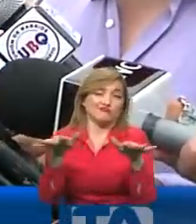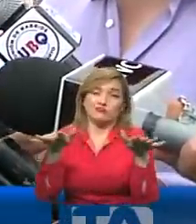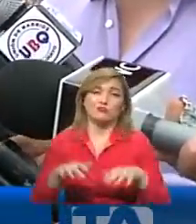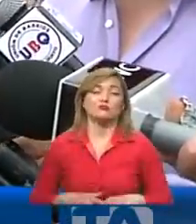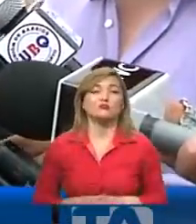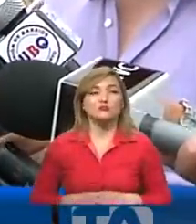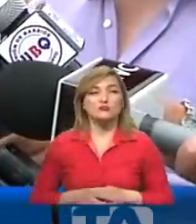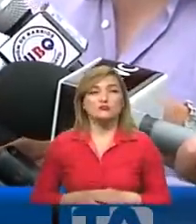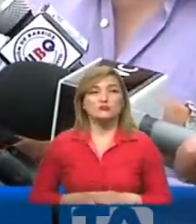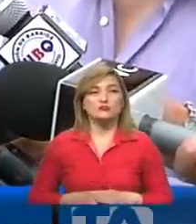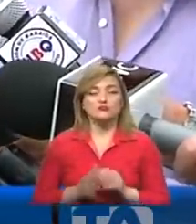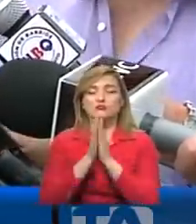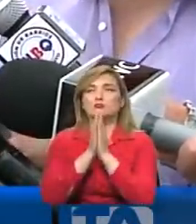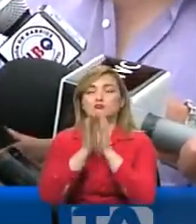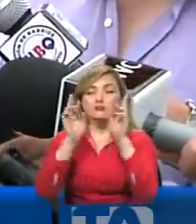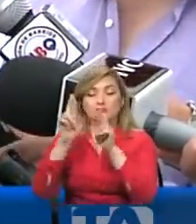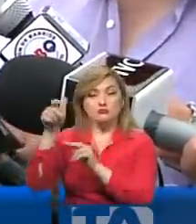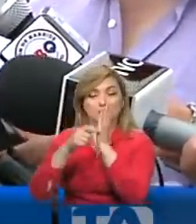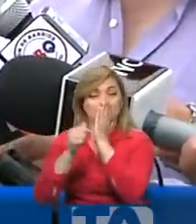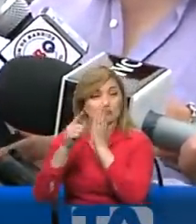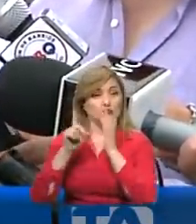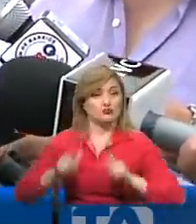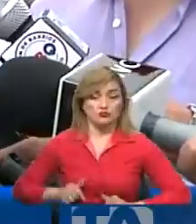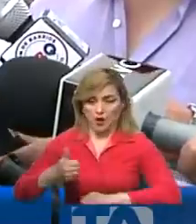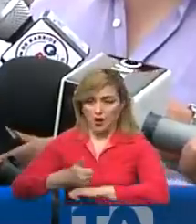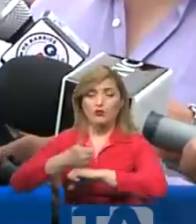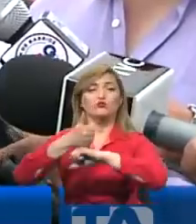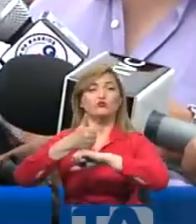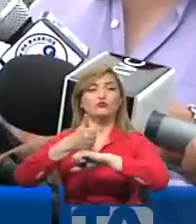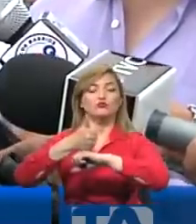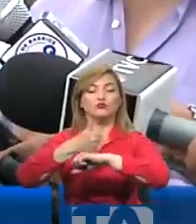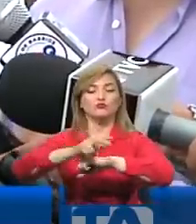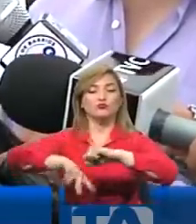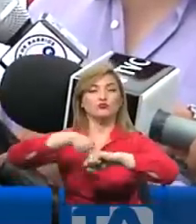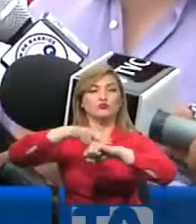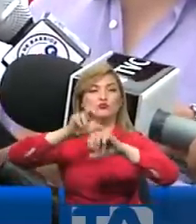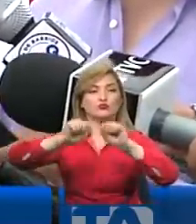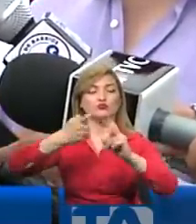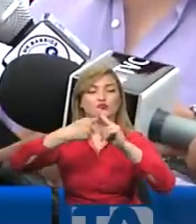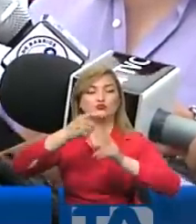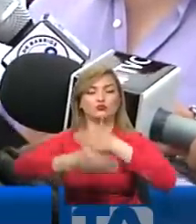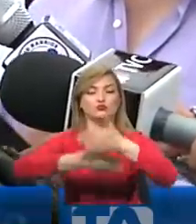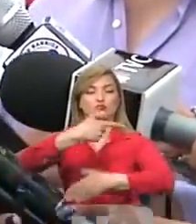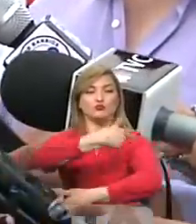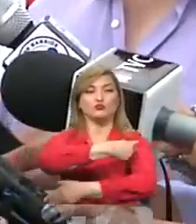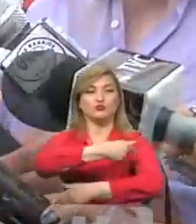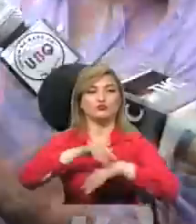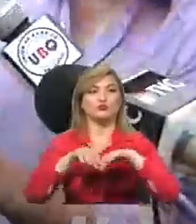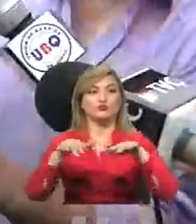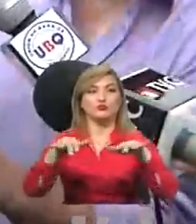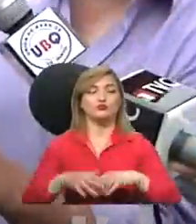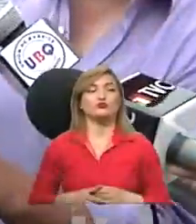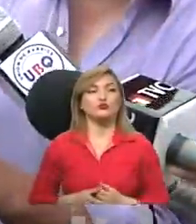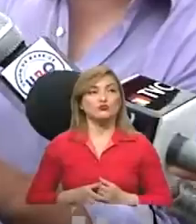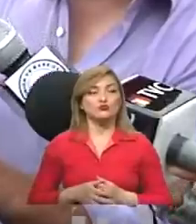y esperamos que se nos dé esa autorización para conjuntamente con autoridades nacionales poder iniciar un proceso de vacunación. vacunación masiva.